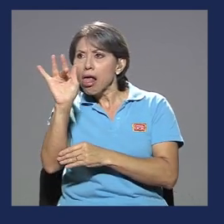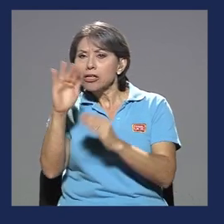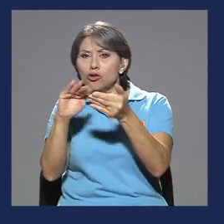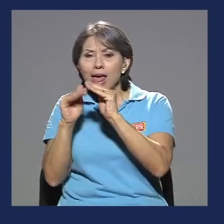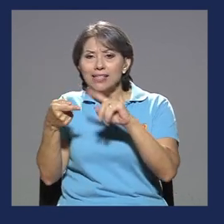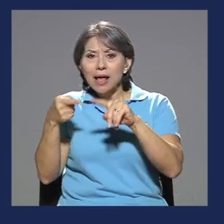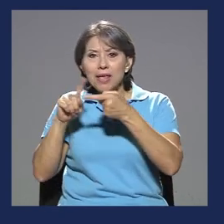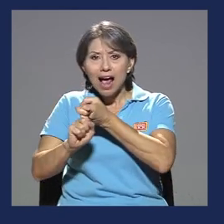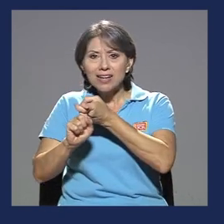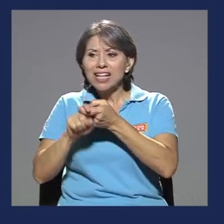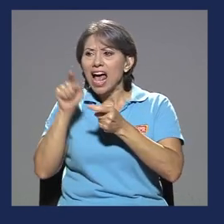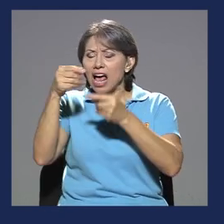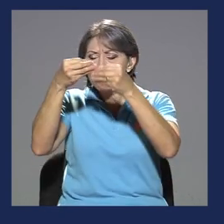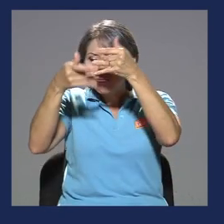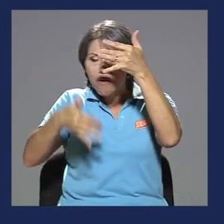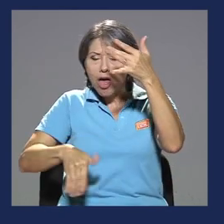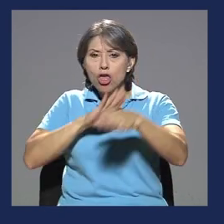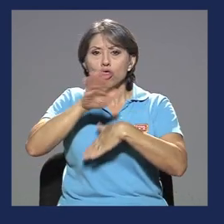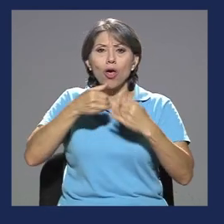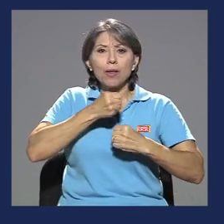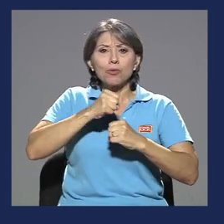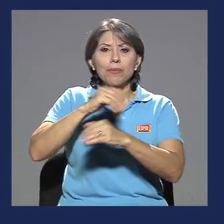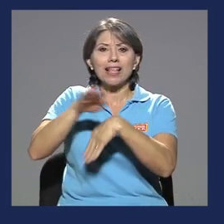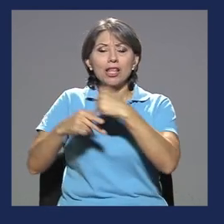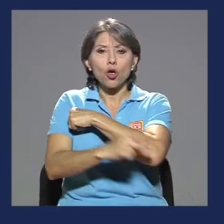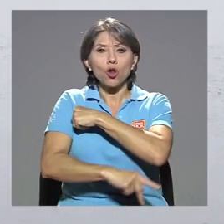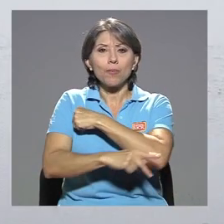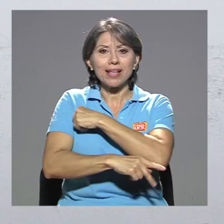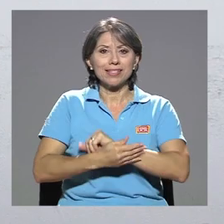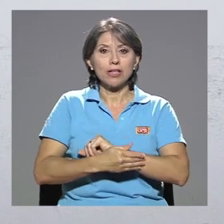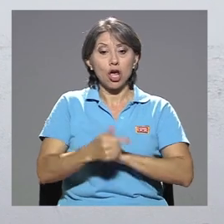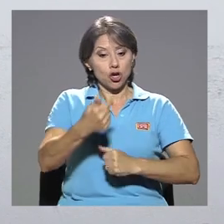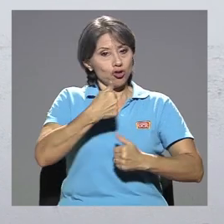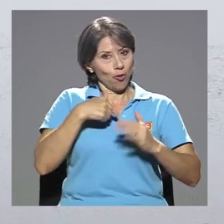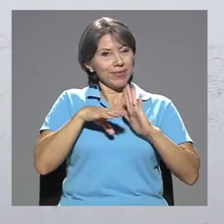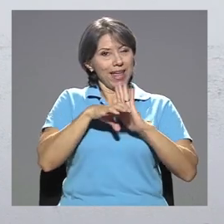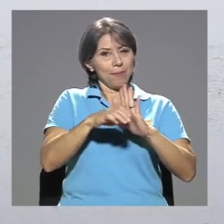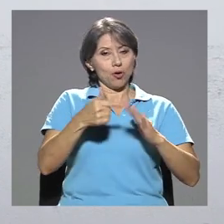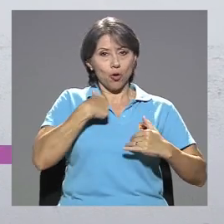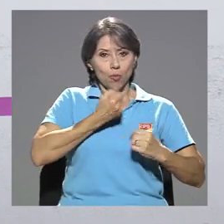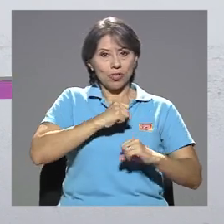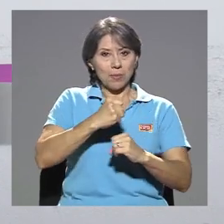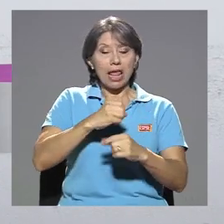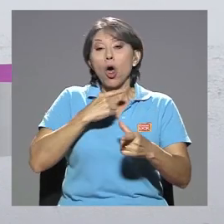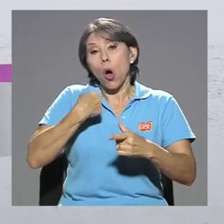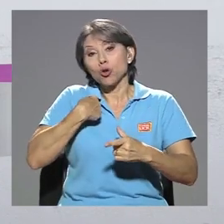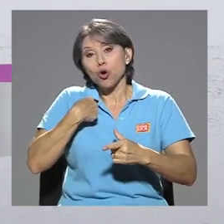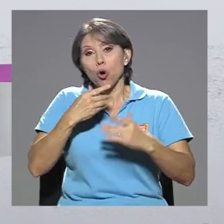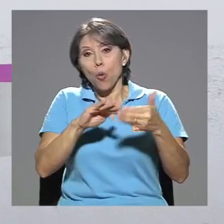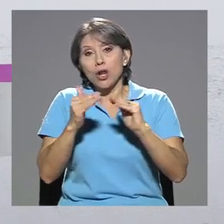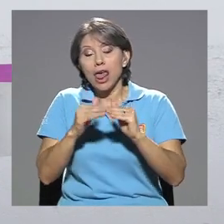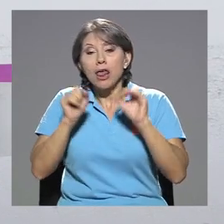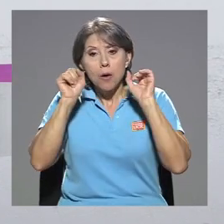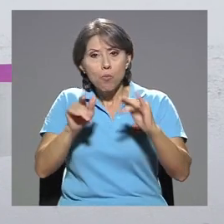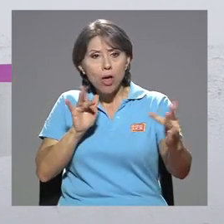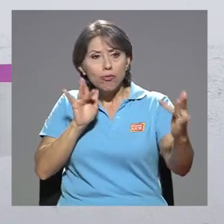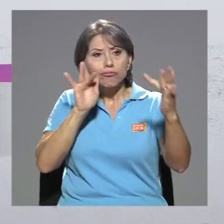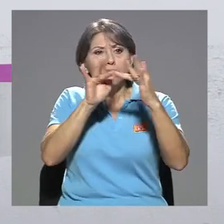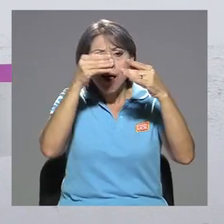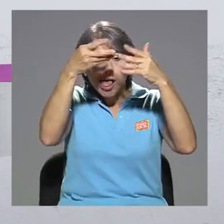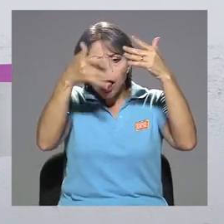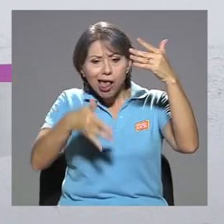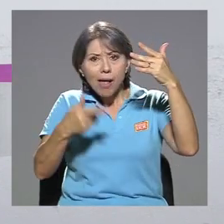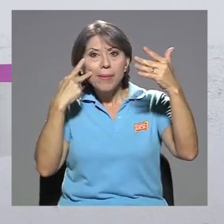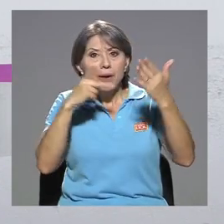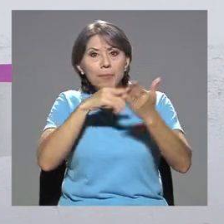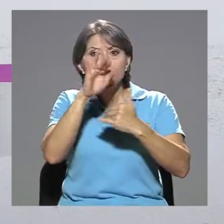y ahí están todas las municipalidades de todos los países que están incluidos yo como municipalidad o como comunidad puedo meterme ver cuáles son los